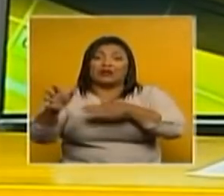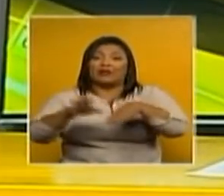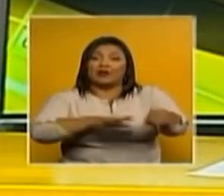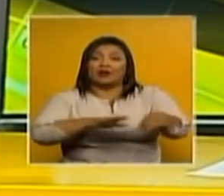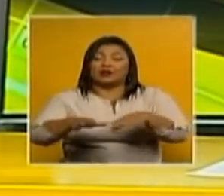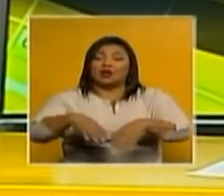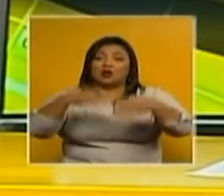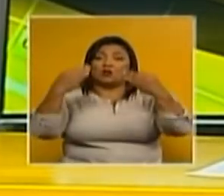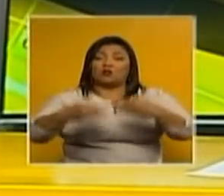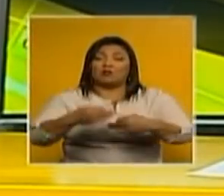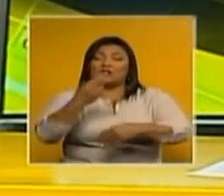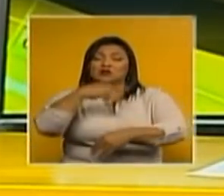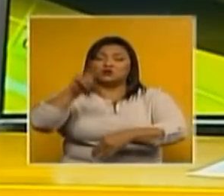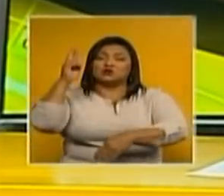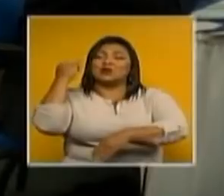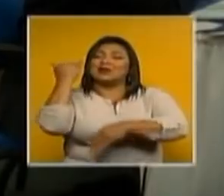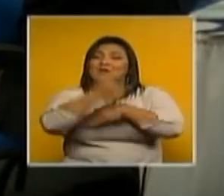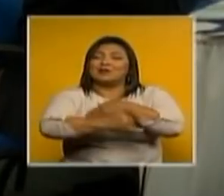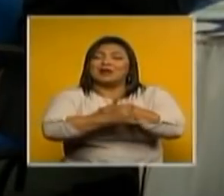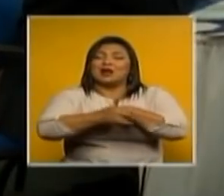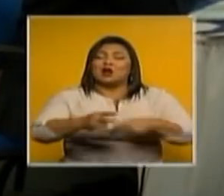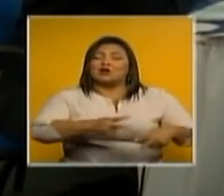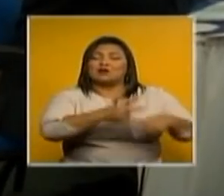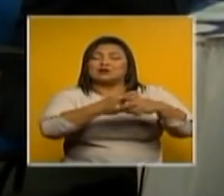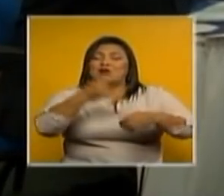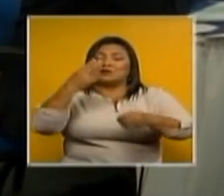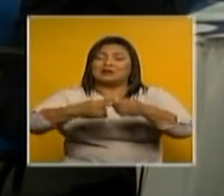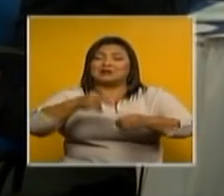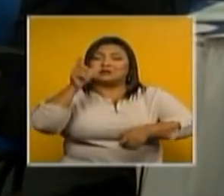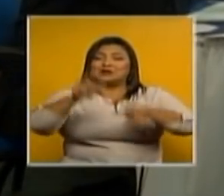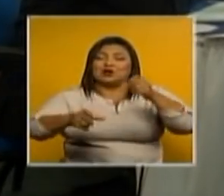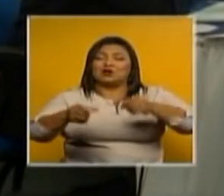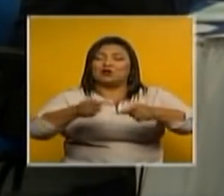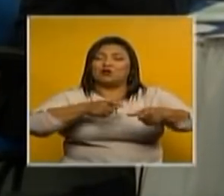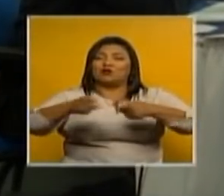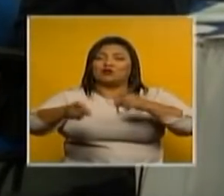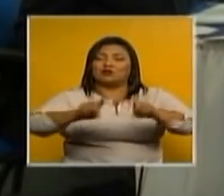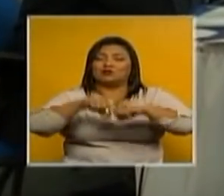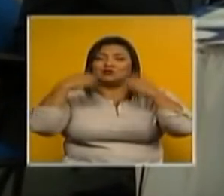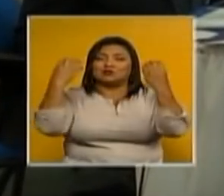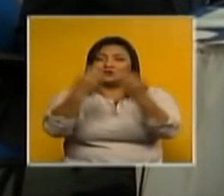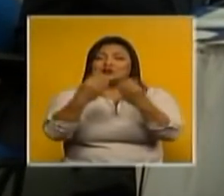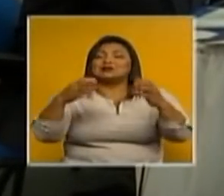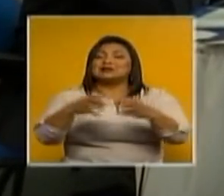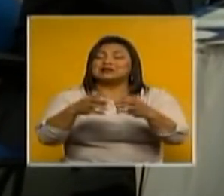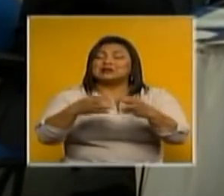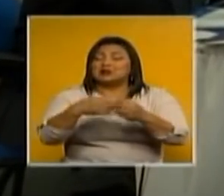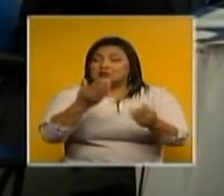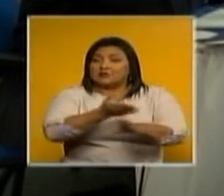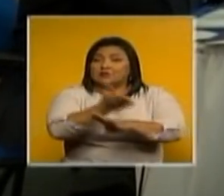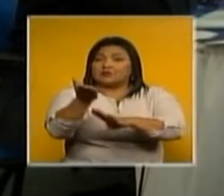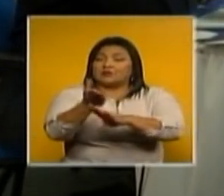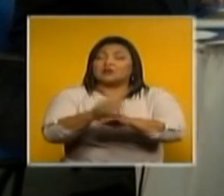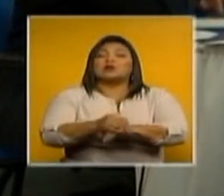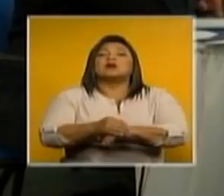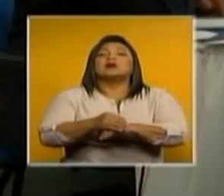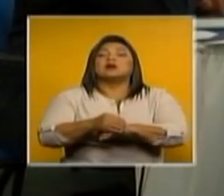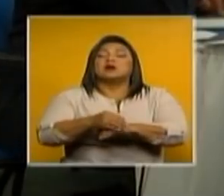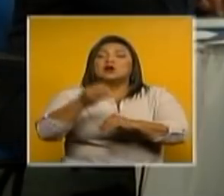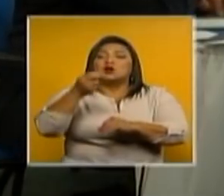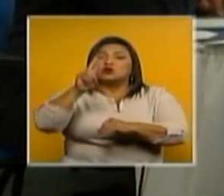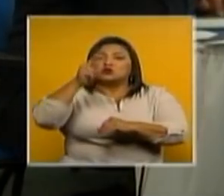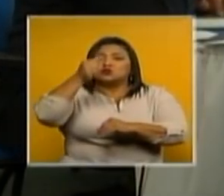actividades que cumplió en el sur del país el Consejo de Participación Ciudadana y Control Social Transitorio fue la siguiente. Suad Mansur